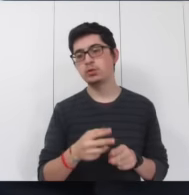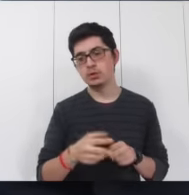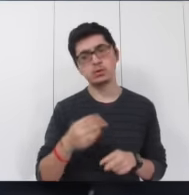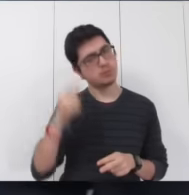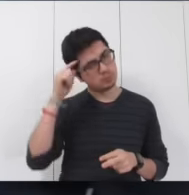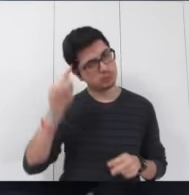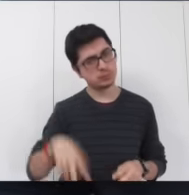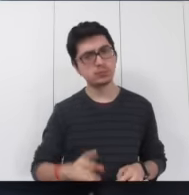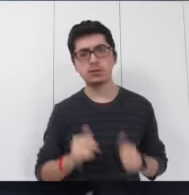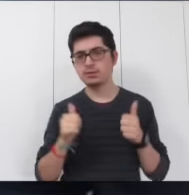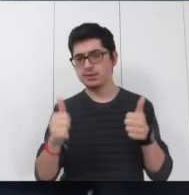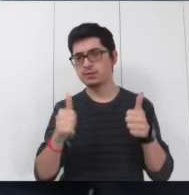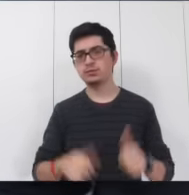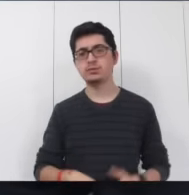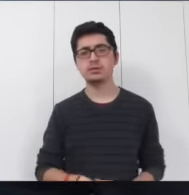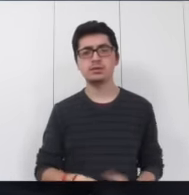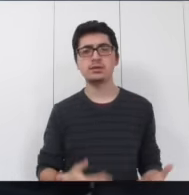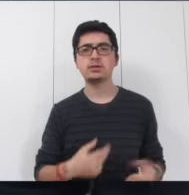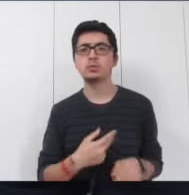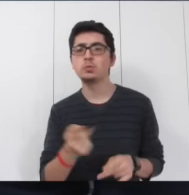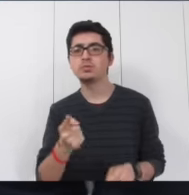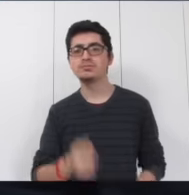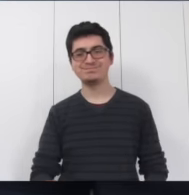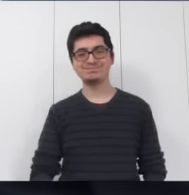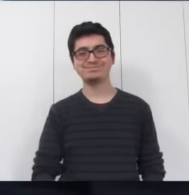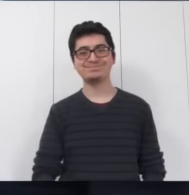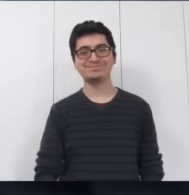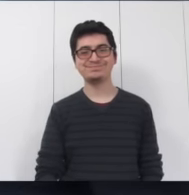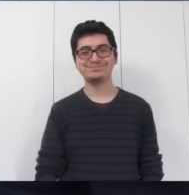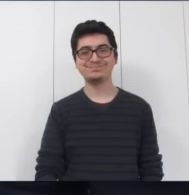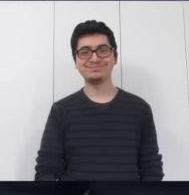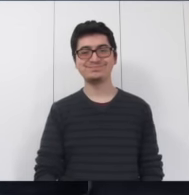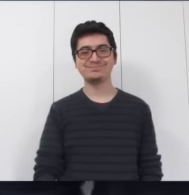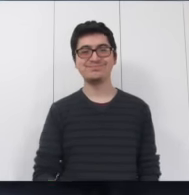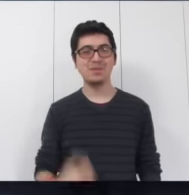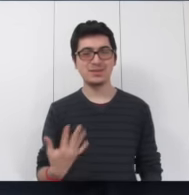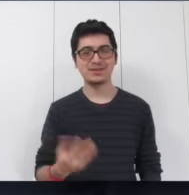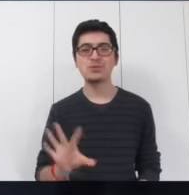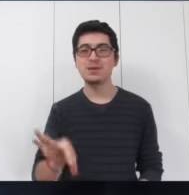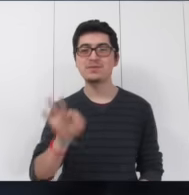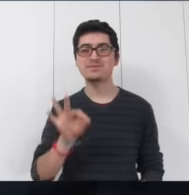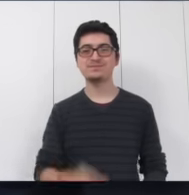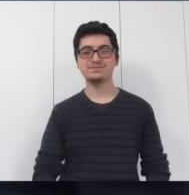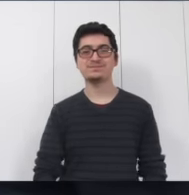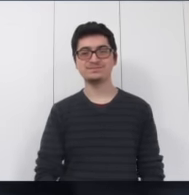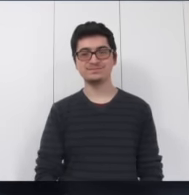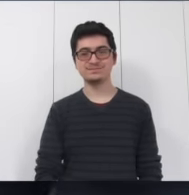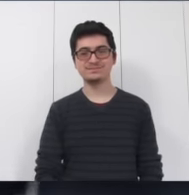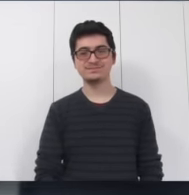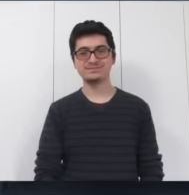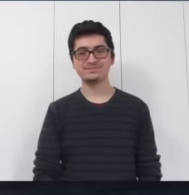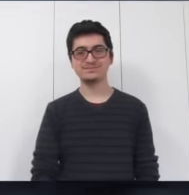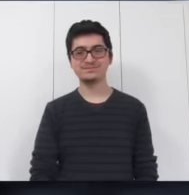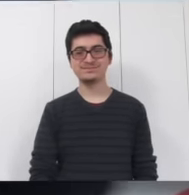haces porque tal vez esta persona tenga mucha más experiencia que tú. Vamos, elige una.